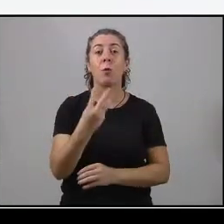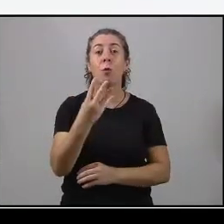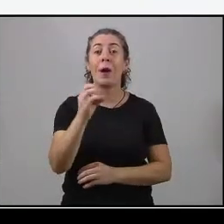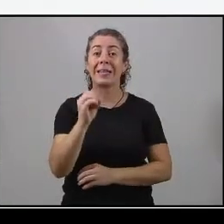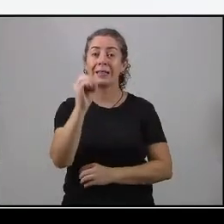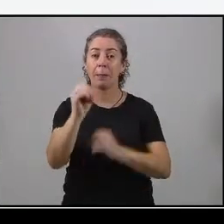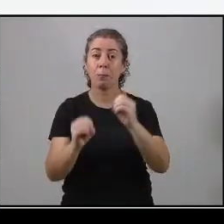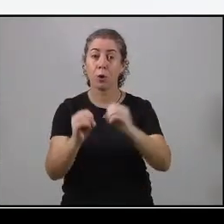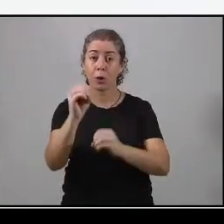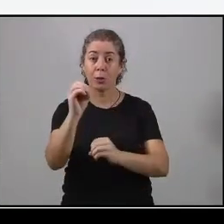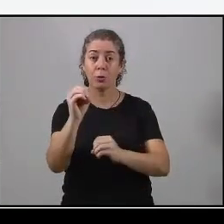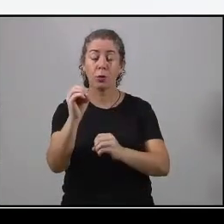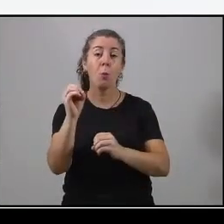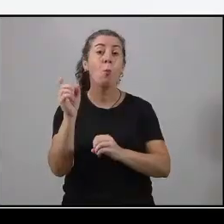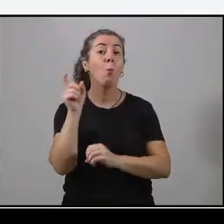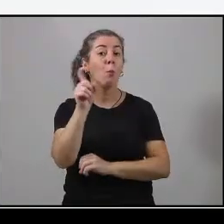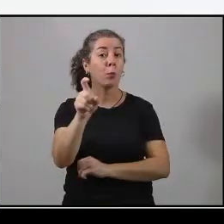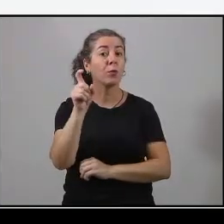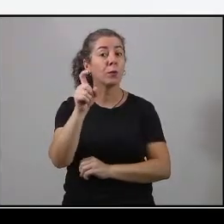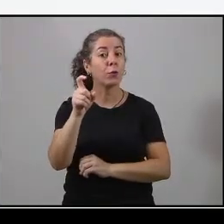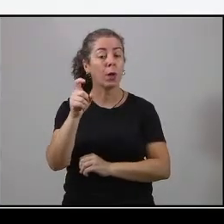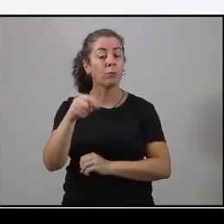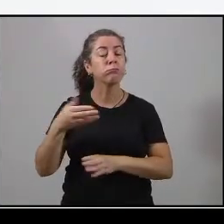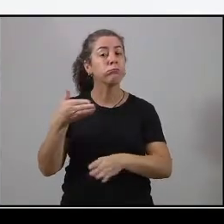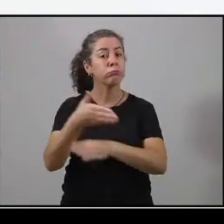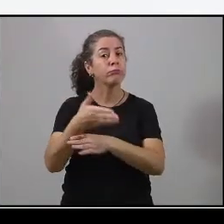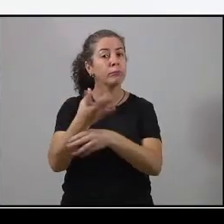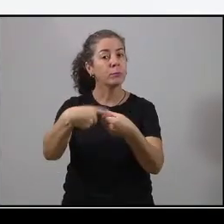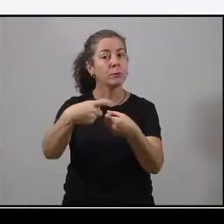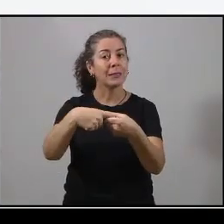36,40% de los docentes la han secundado, un